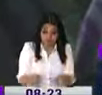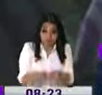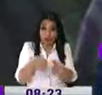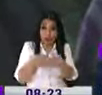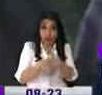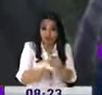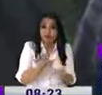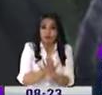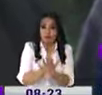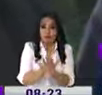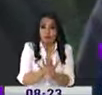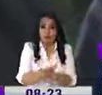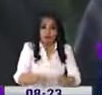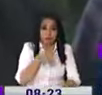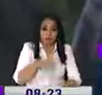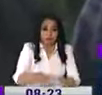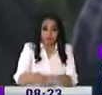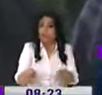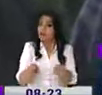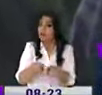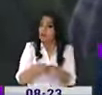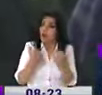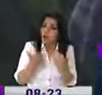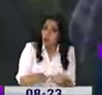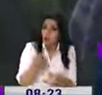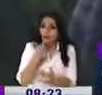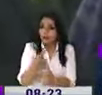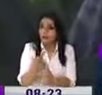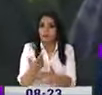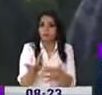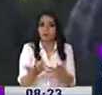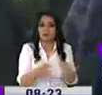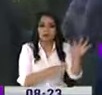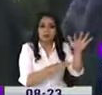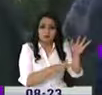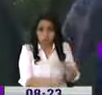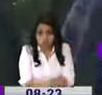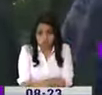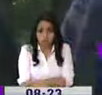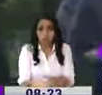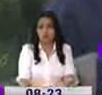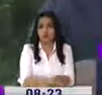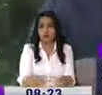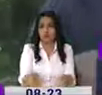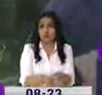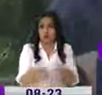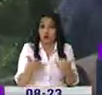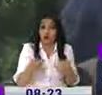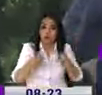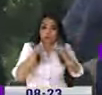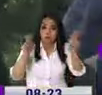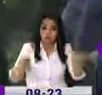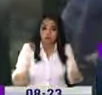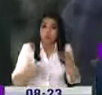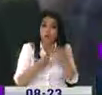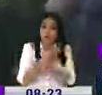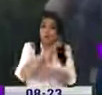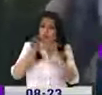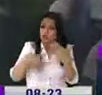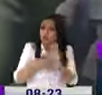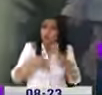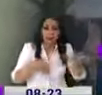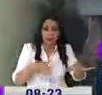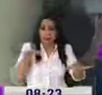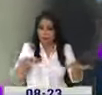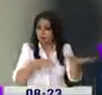no, igual está ahora que se ha virado los muros de contenciones aquí, que es el puente nuevo, todo al lado. El